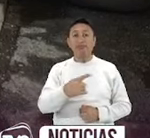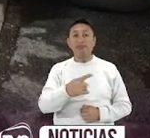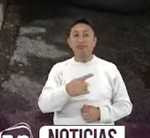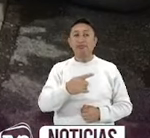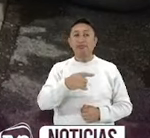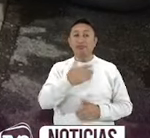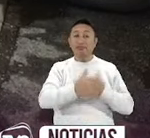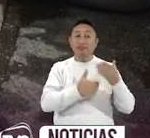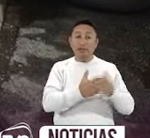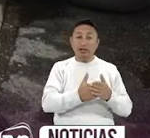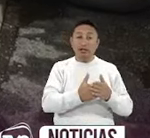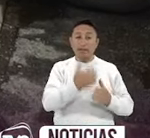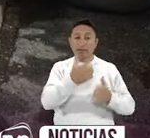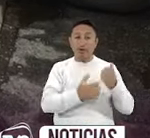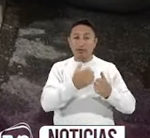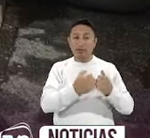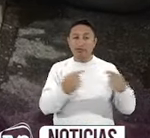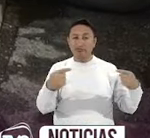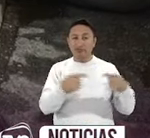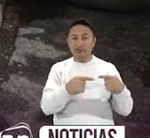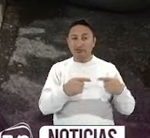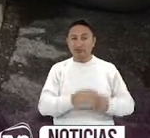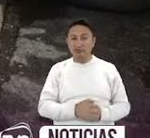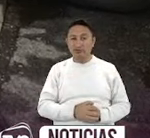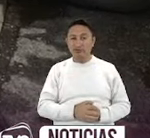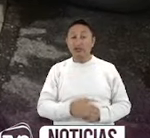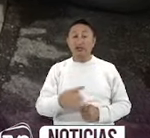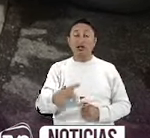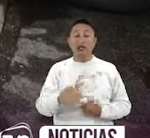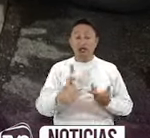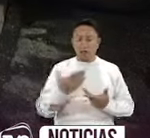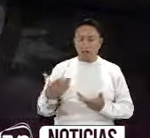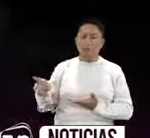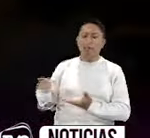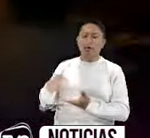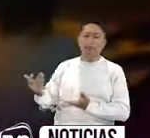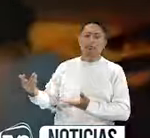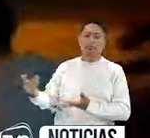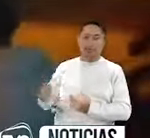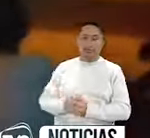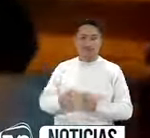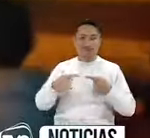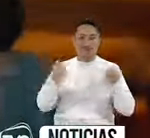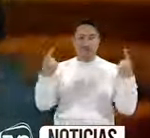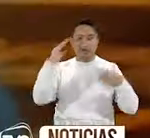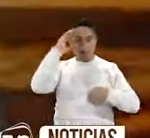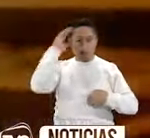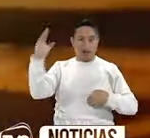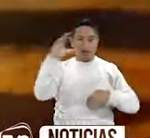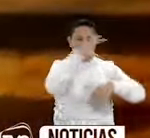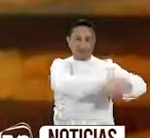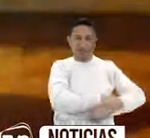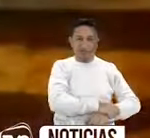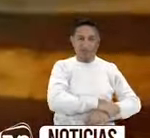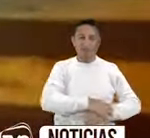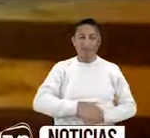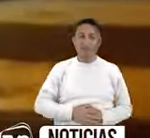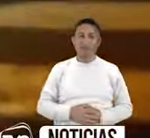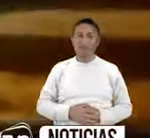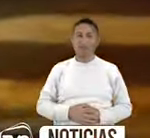inconvenientes con aquellas personas que están exigiendo esa cantidad de dinero. La policía les puso a aullar tras las rejas.